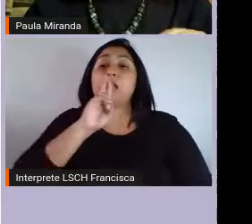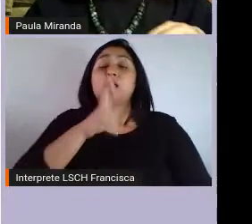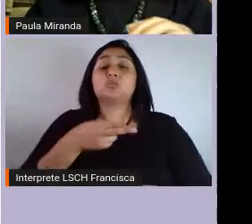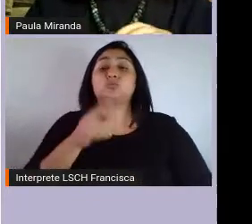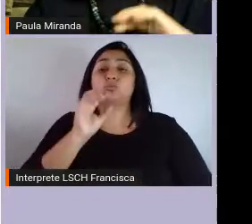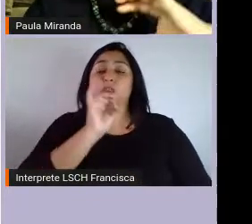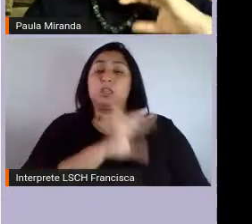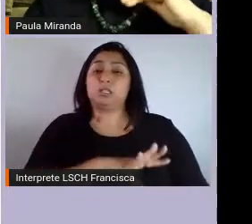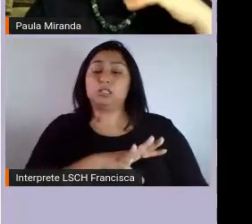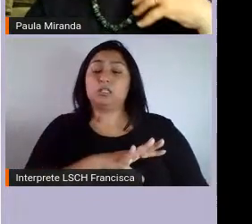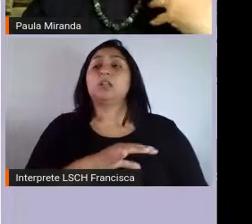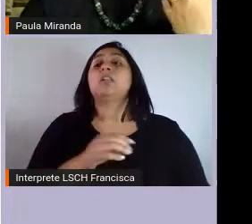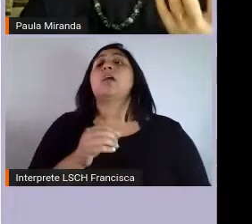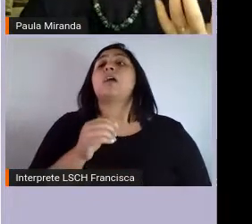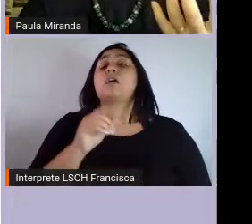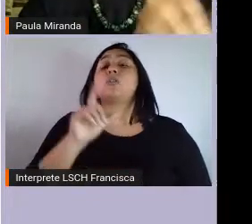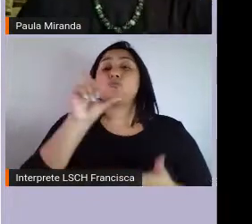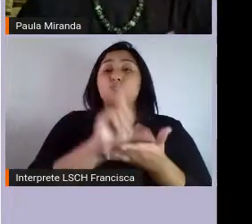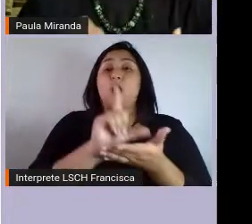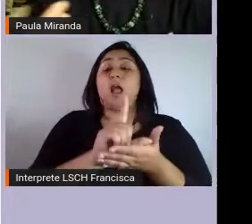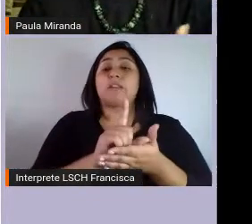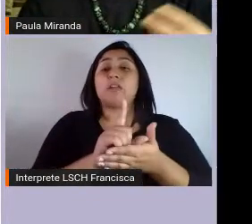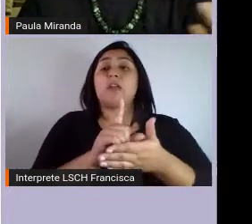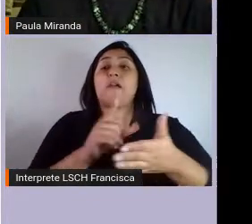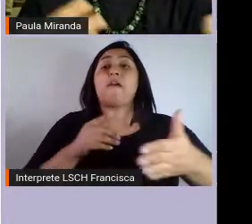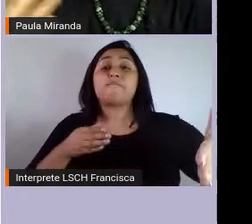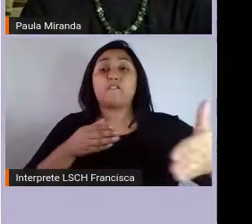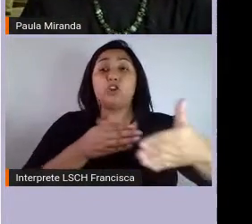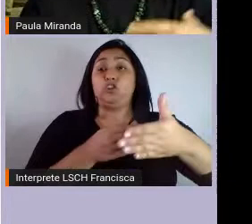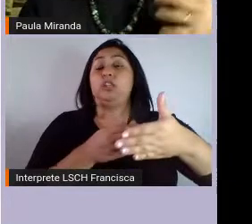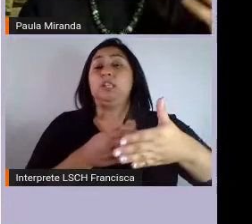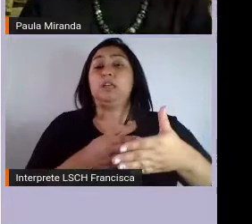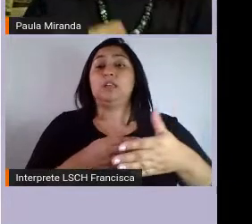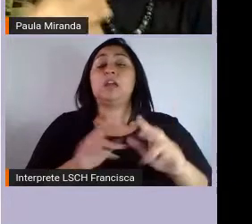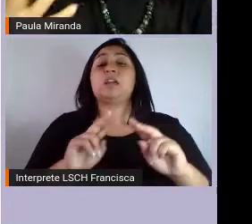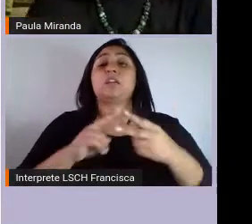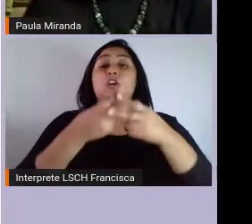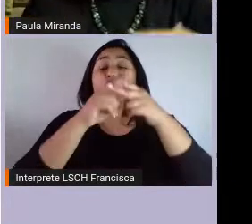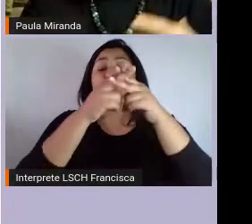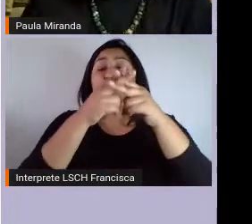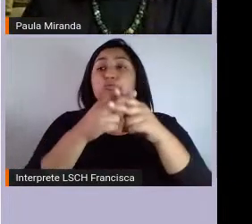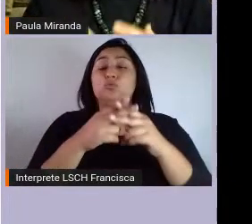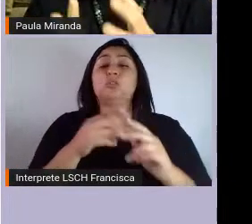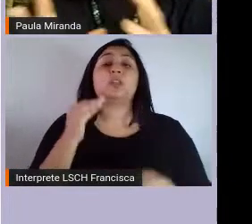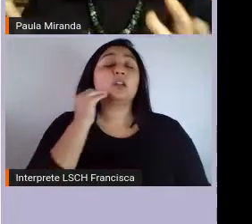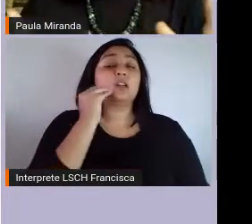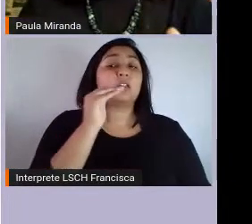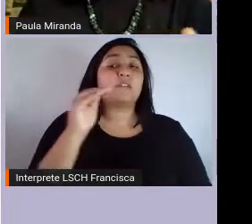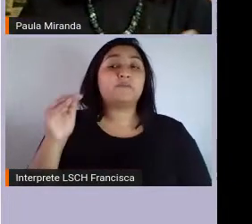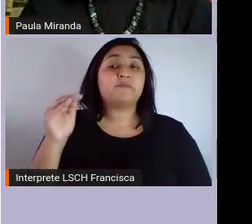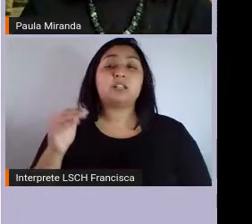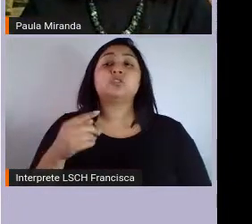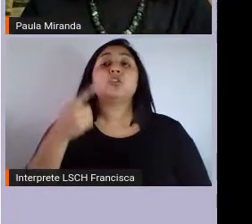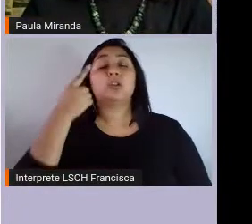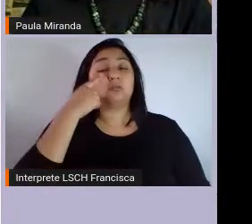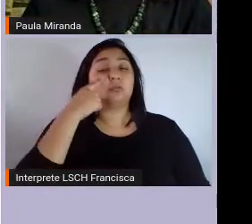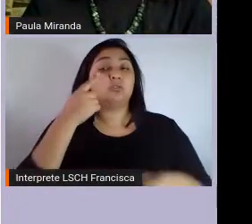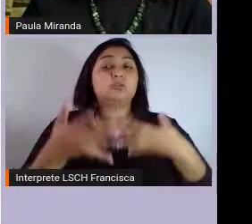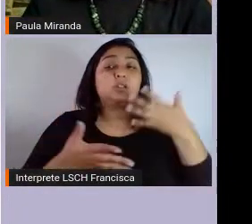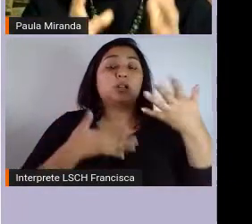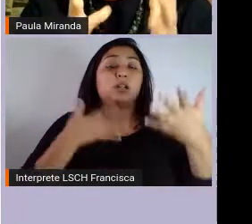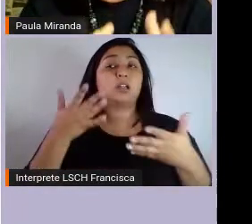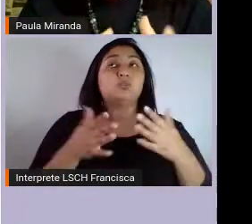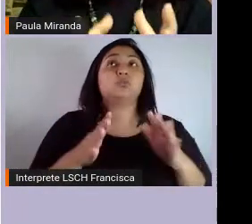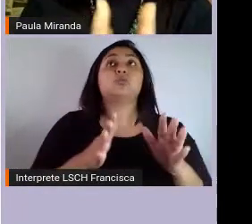de frontera además, donde ella construye su infancia y ahí conoce el canto lo divino, la tonada, la cueca, toda la rica tradición de la